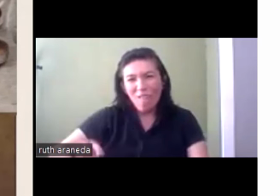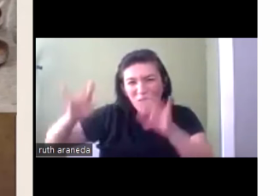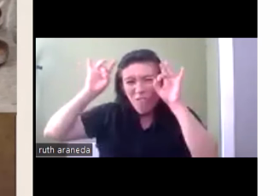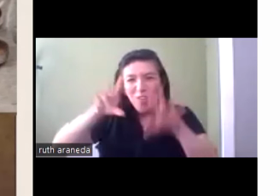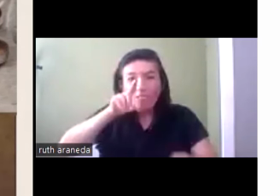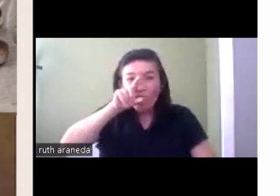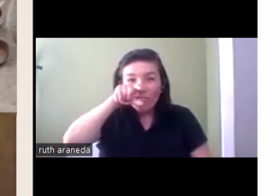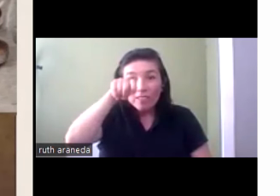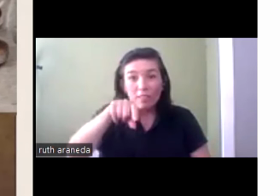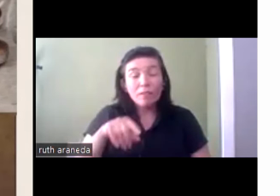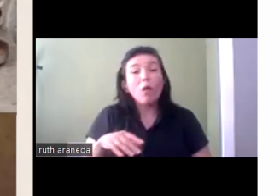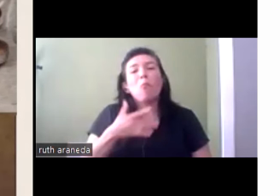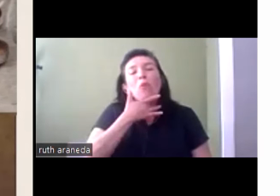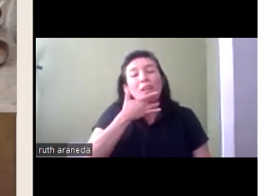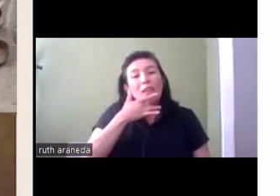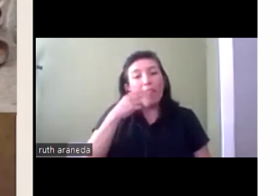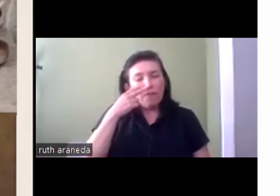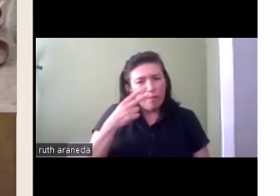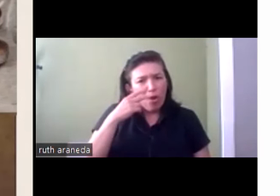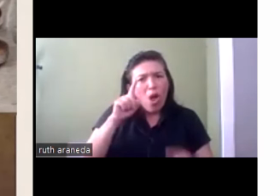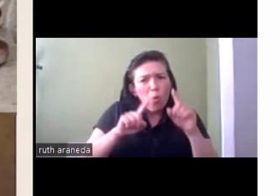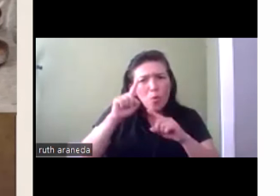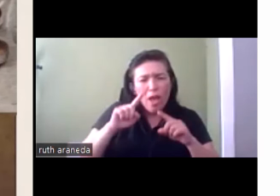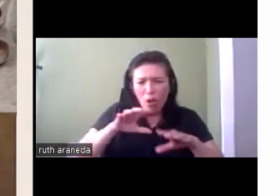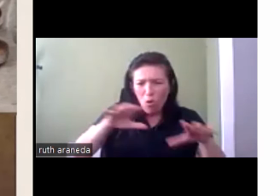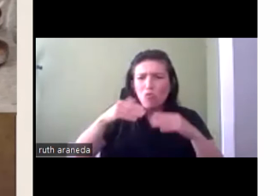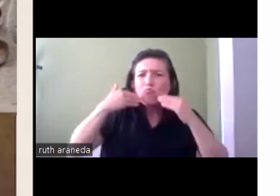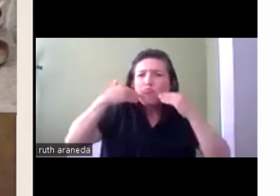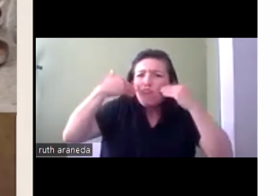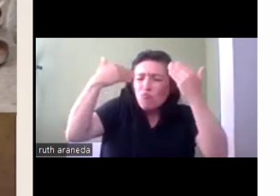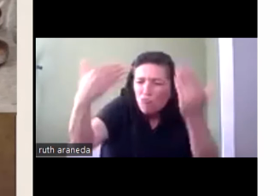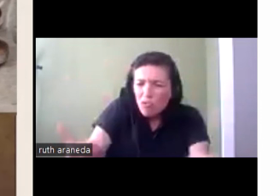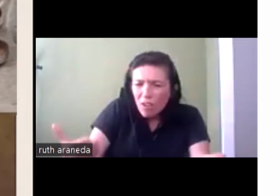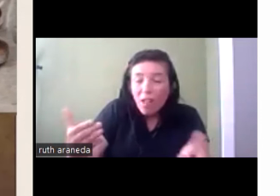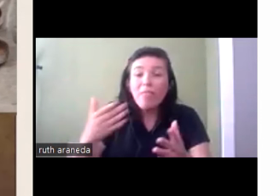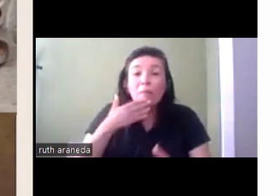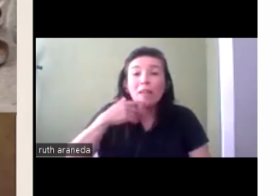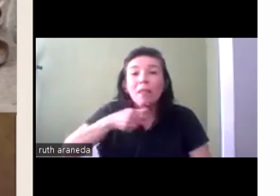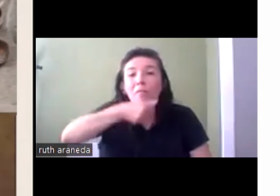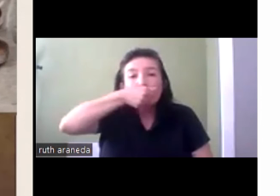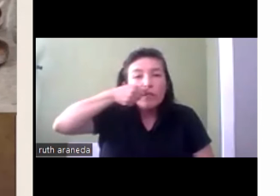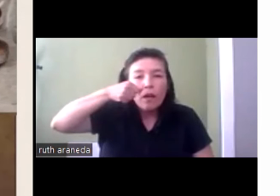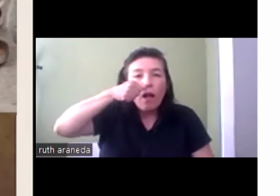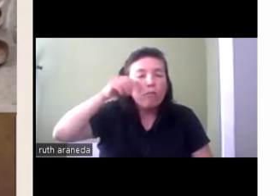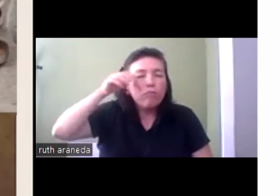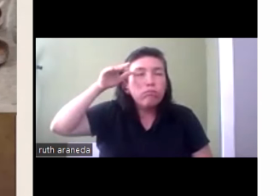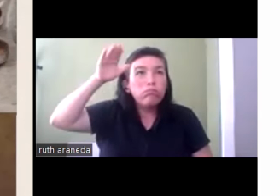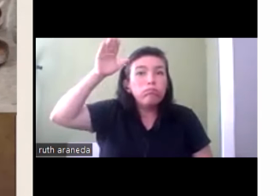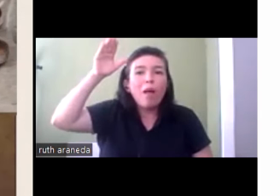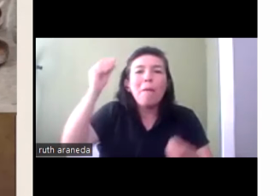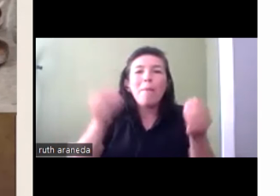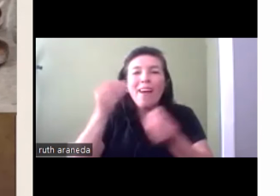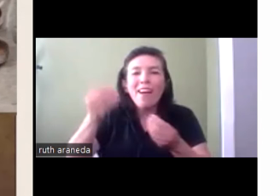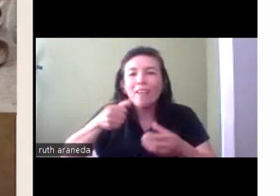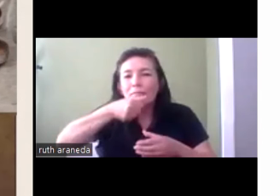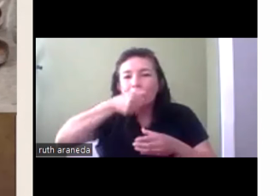la ofrenda de ciertos artefactos que pertenecen a un complejo alucinógeno, es decir, que servían para el consumo de sustancias psicoactivas